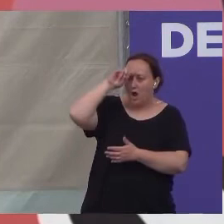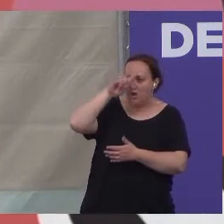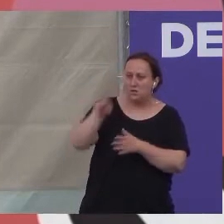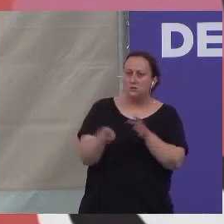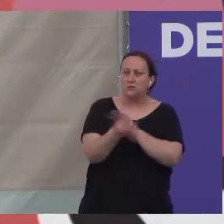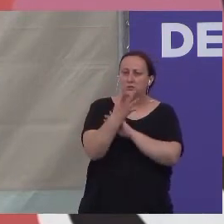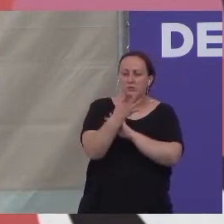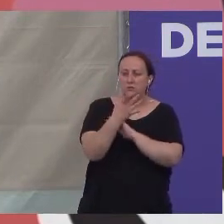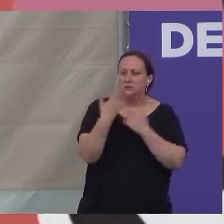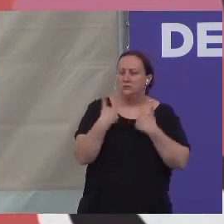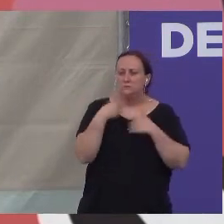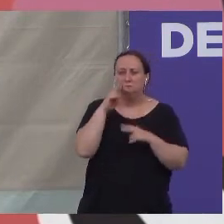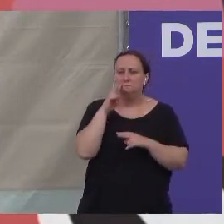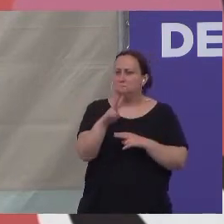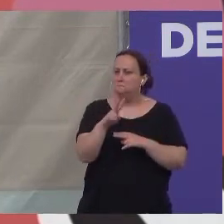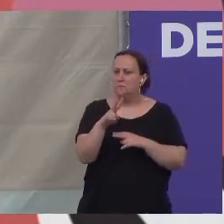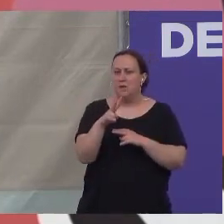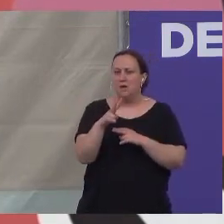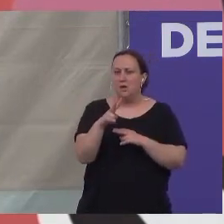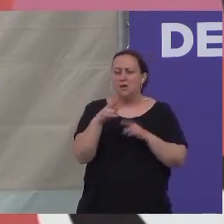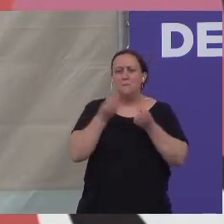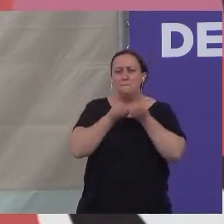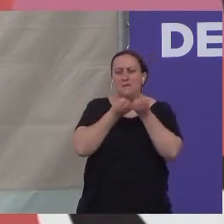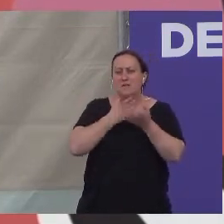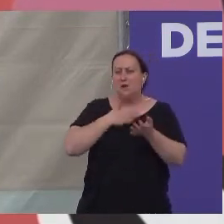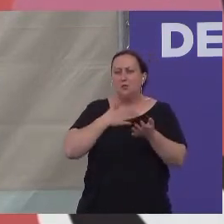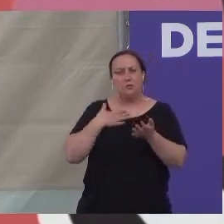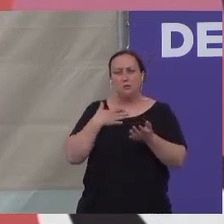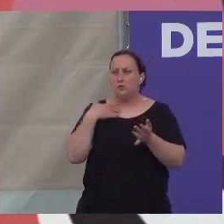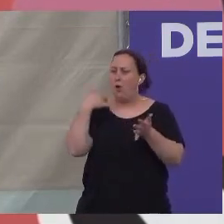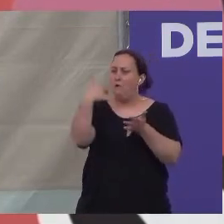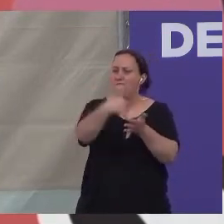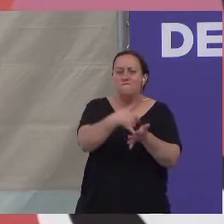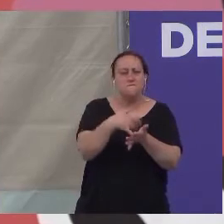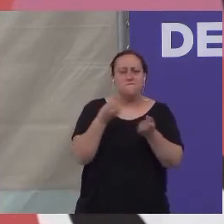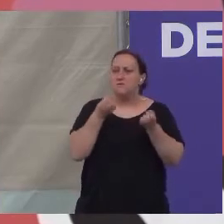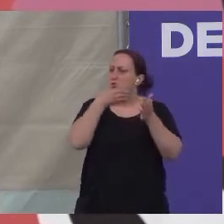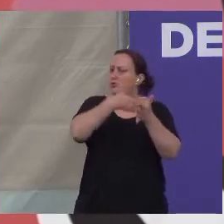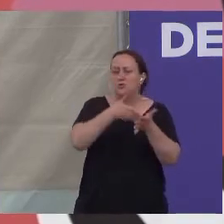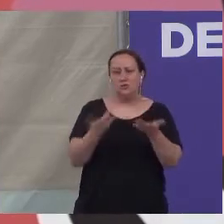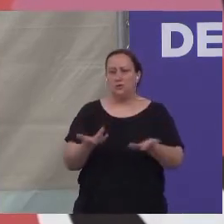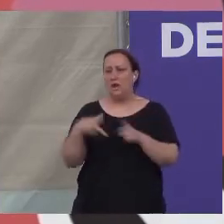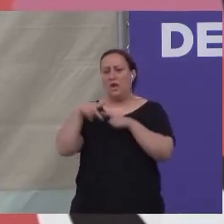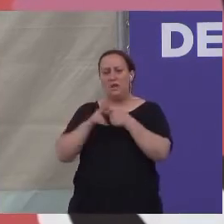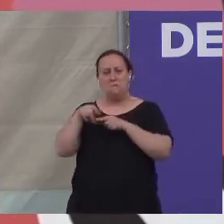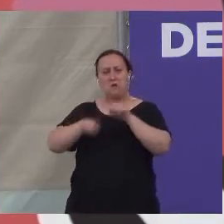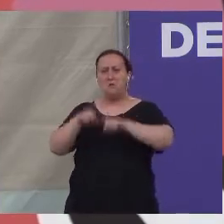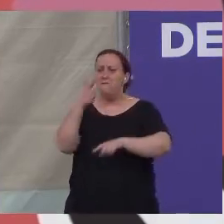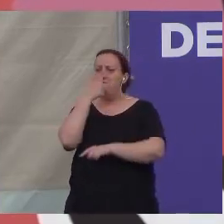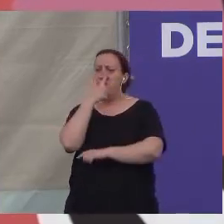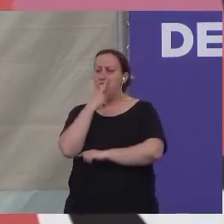quedado patente las carencias a la hora de hacerles llegar nuestro mensaje. Algunas de estas herramientas son de fácil